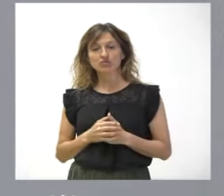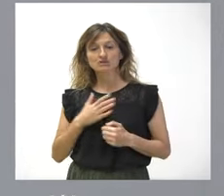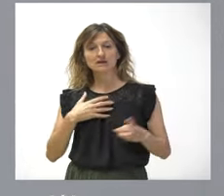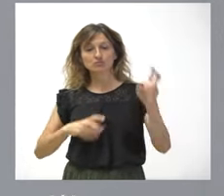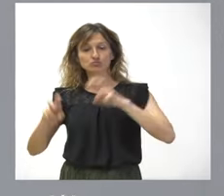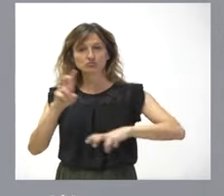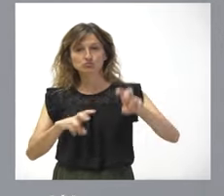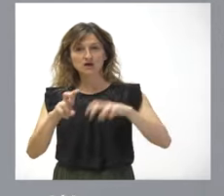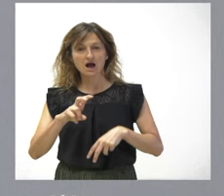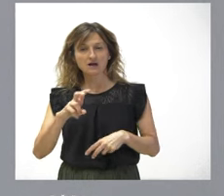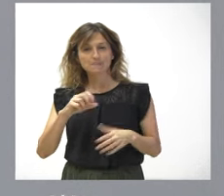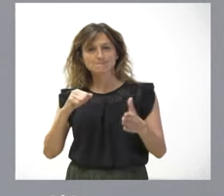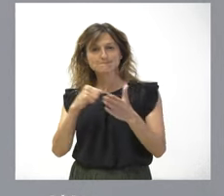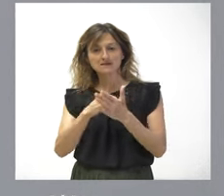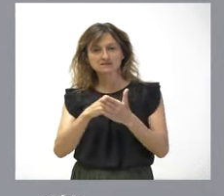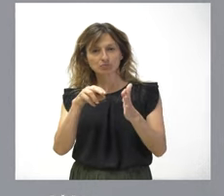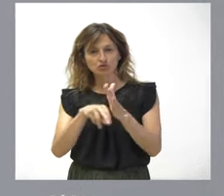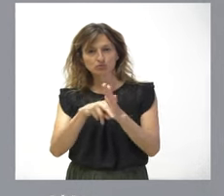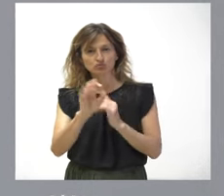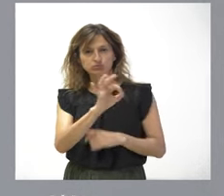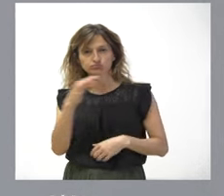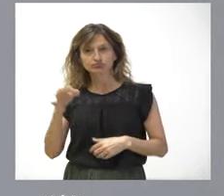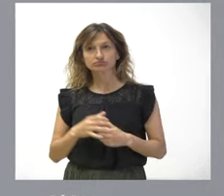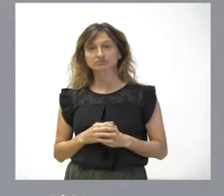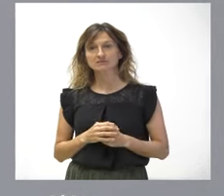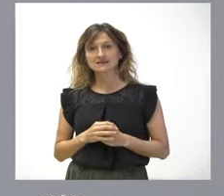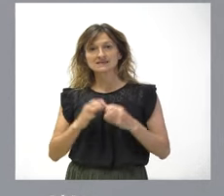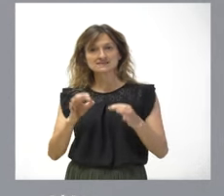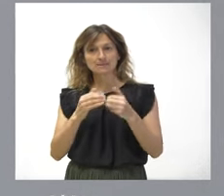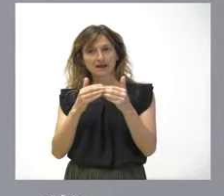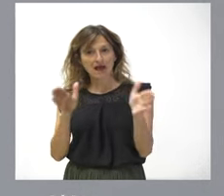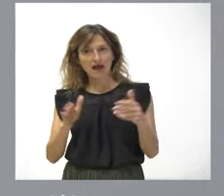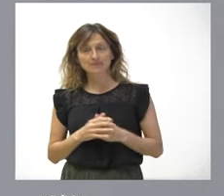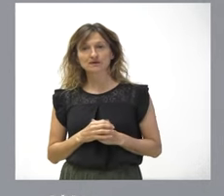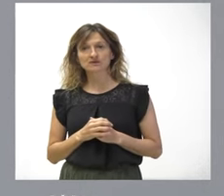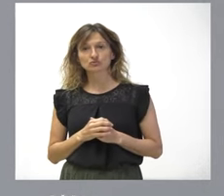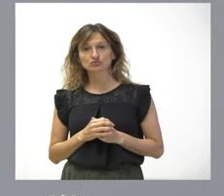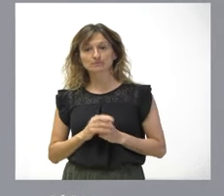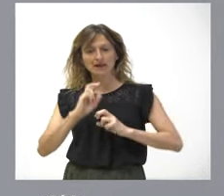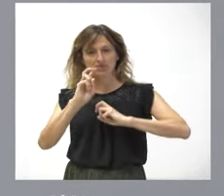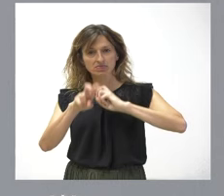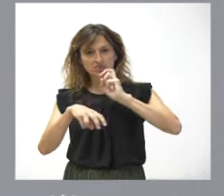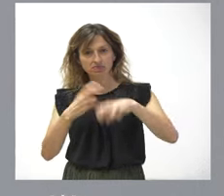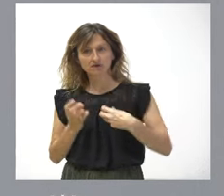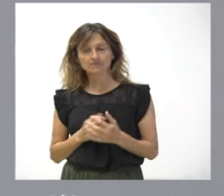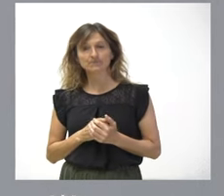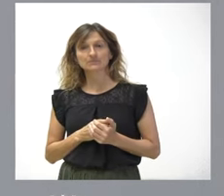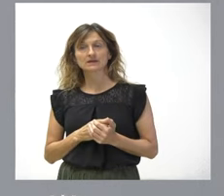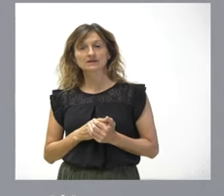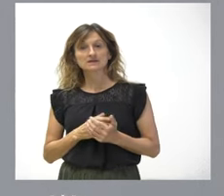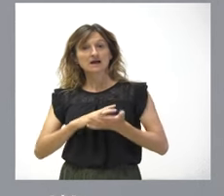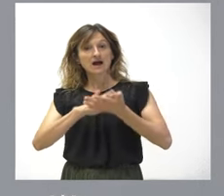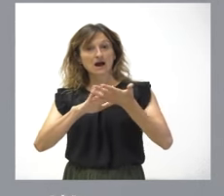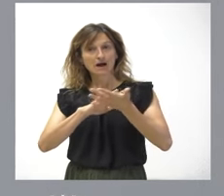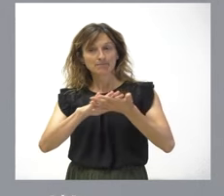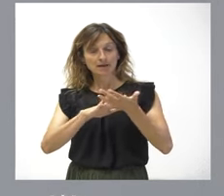máxima eficiencia en los recursos que tenemos Pues estamos siempre abiertos si por reordenación se está hablando